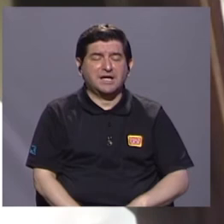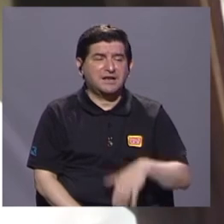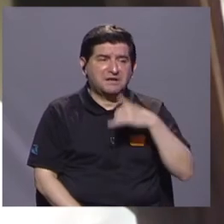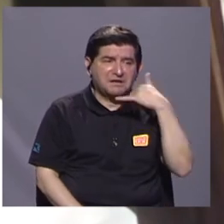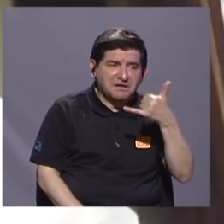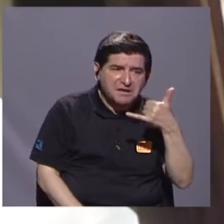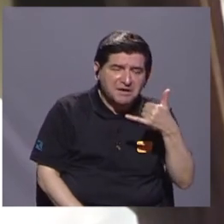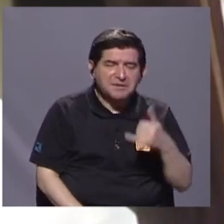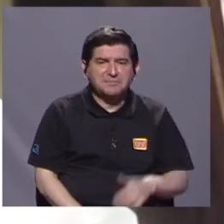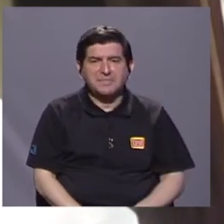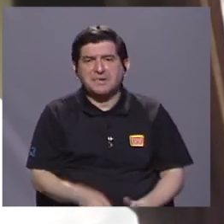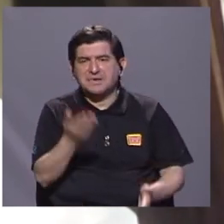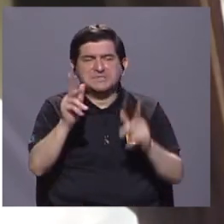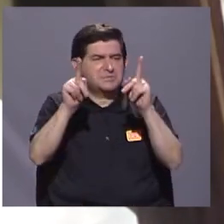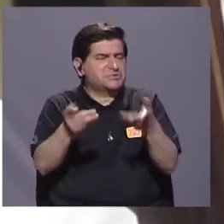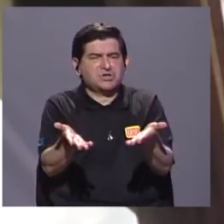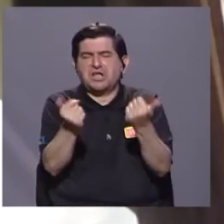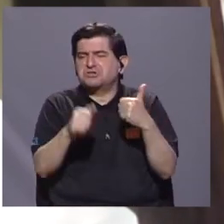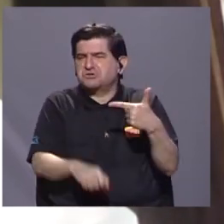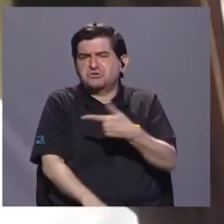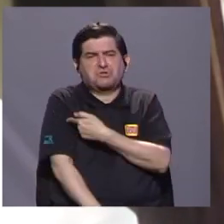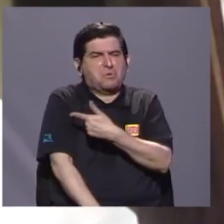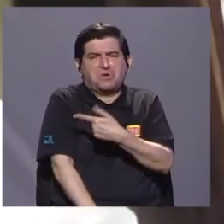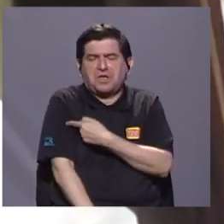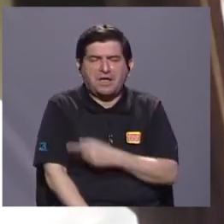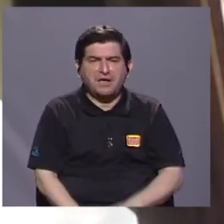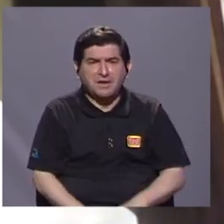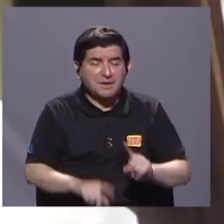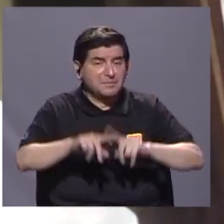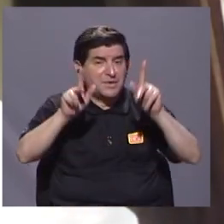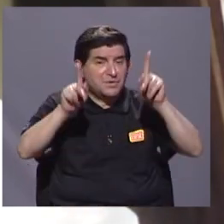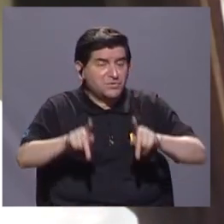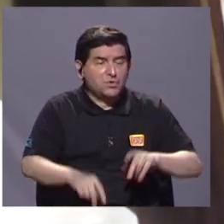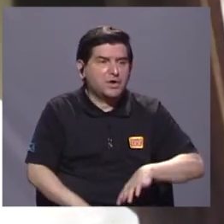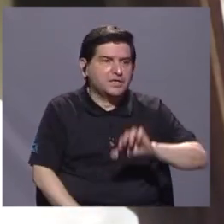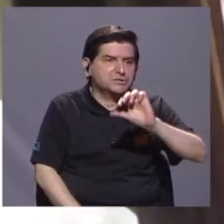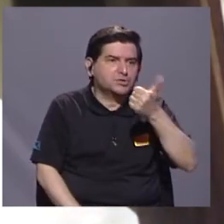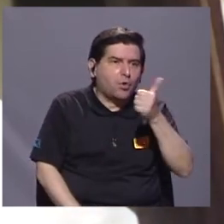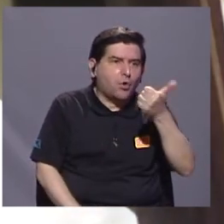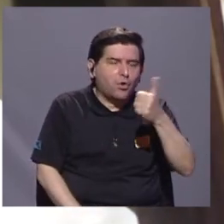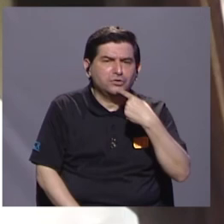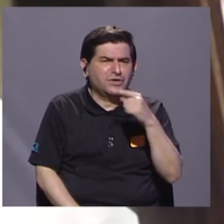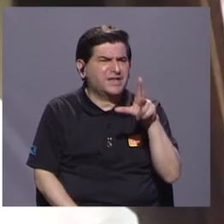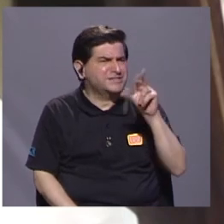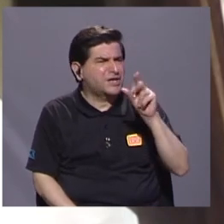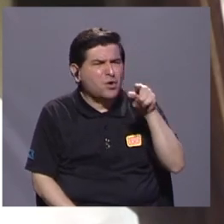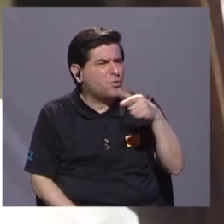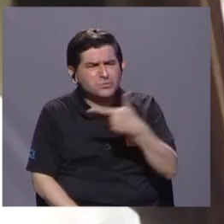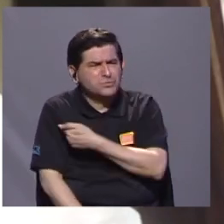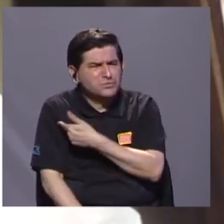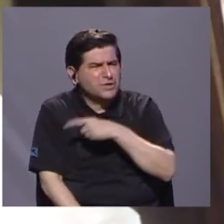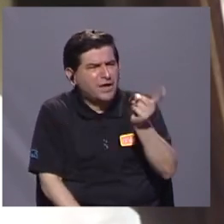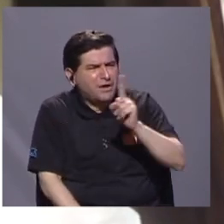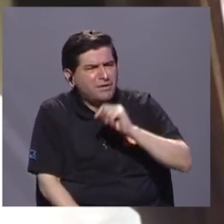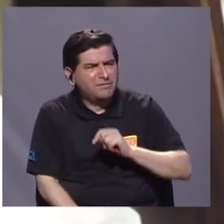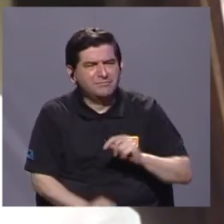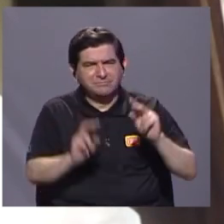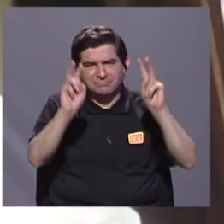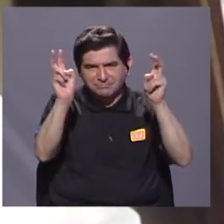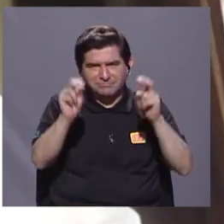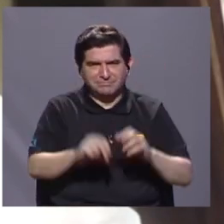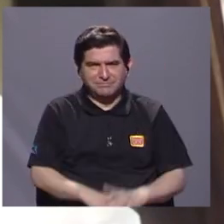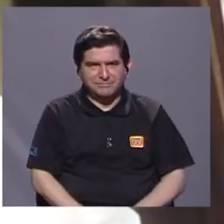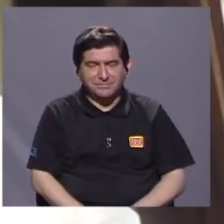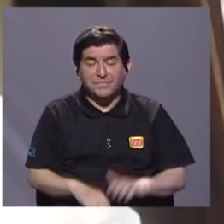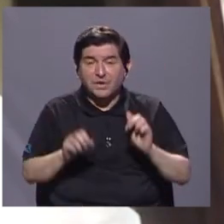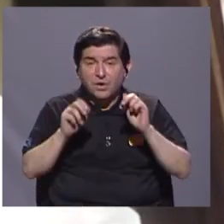lugares y no quieren vacunarse, pero no es necesariamente la persona, sino es otro tercero que le dice que no se tiene que vacunar. Yo creo que es